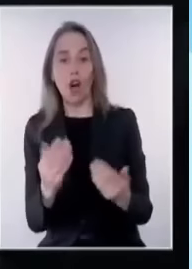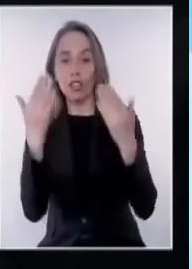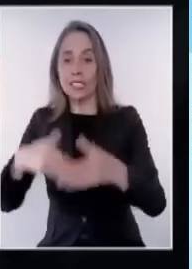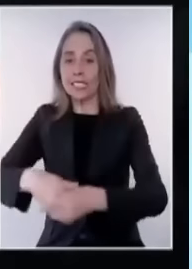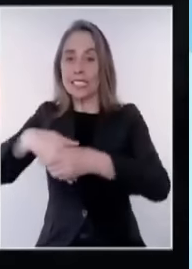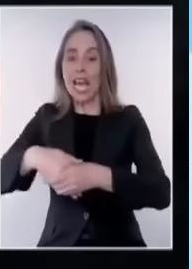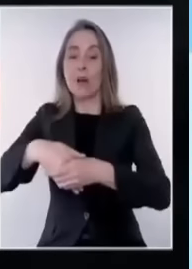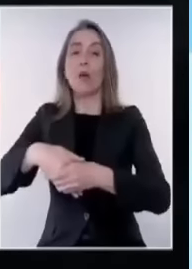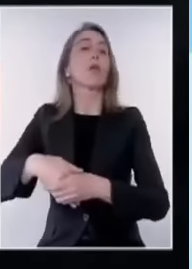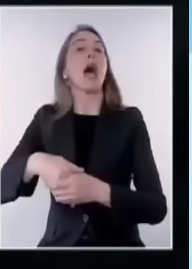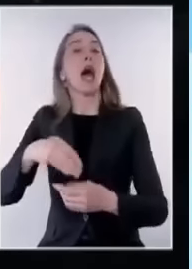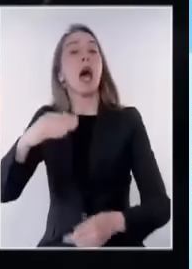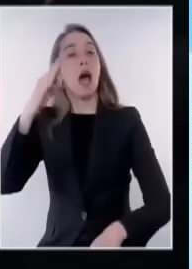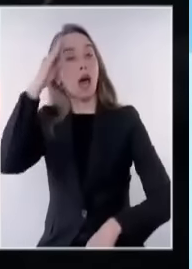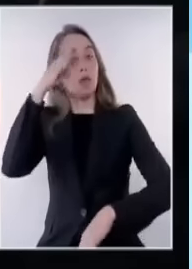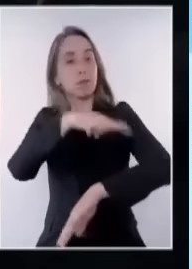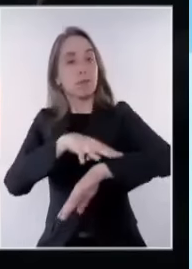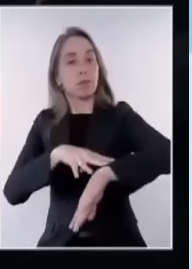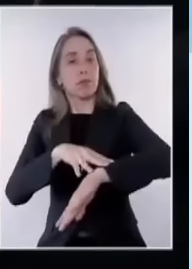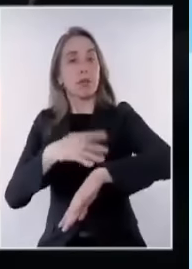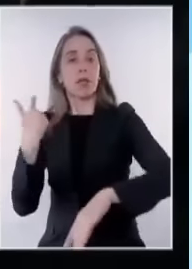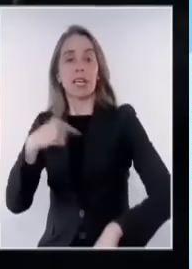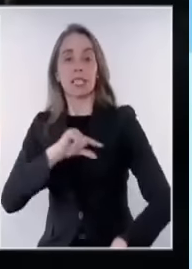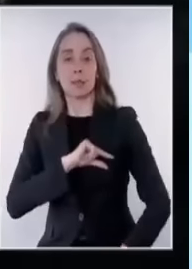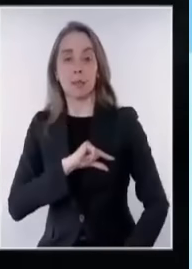saludaba al comandante jefe de la Armada Española,